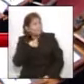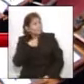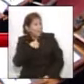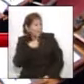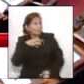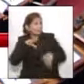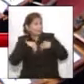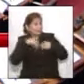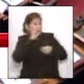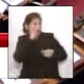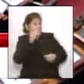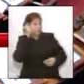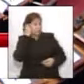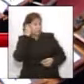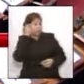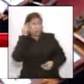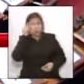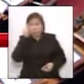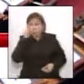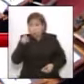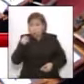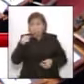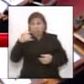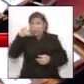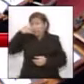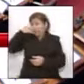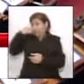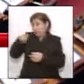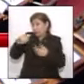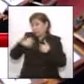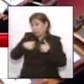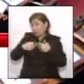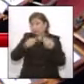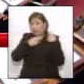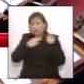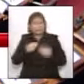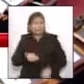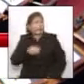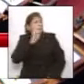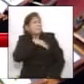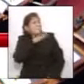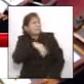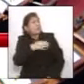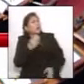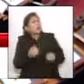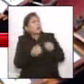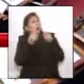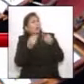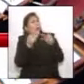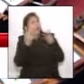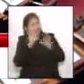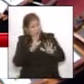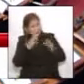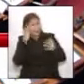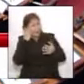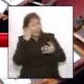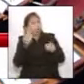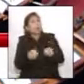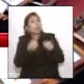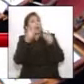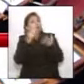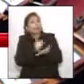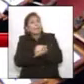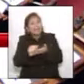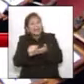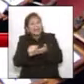Yo no pensé nunca. Una llamada tuya es como una llamada mía. ¿Cuántos meses? Una llamada tuya es una llamada mía. Ya, yo sé, pero ¿cuántos